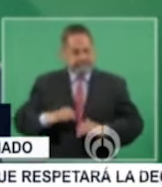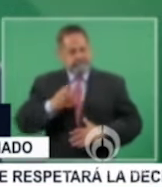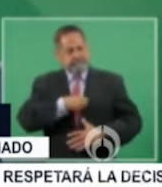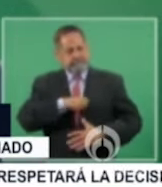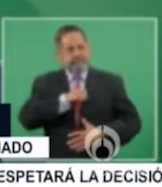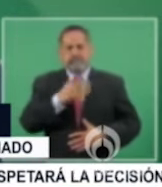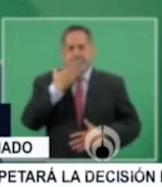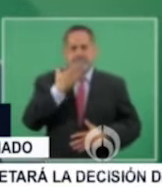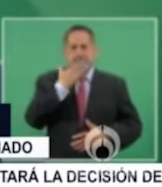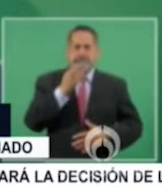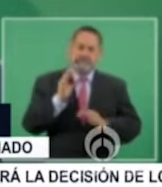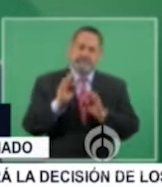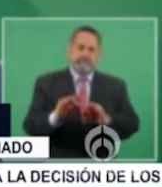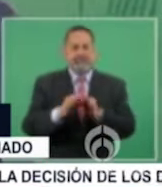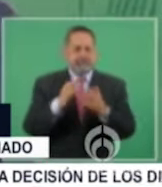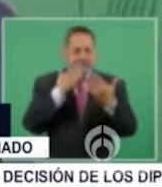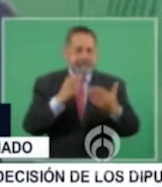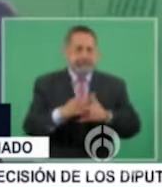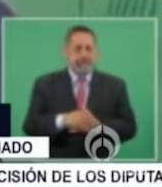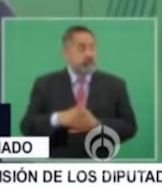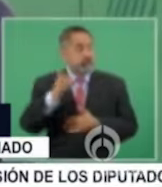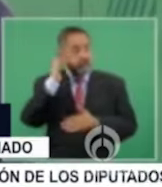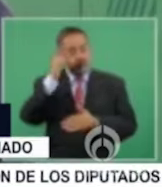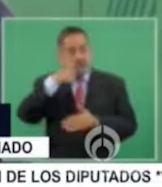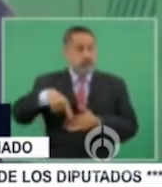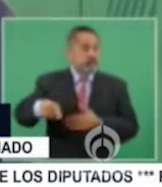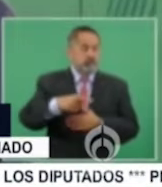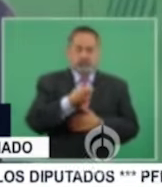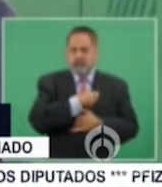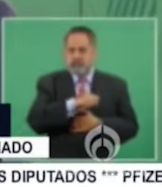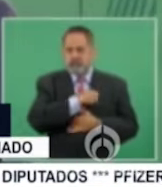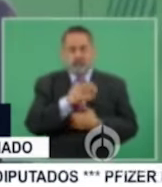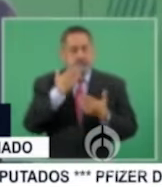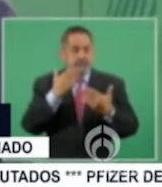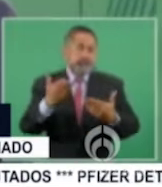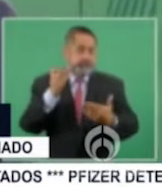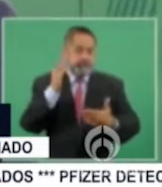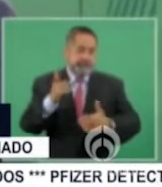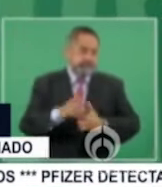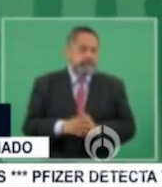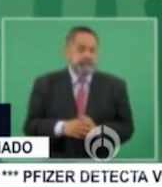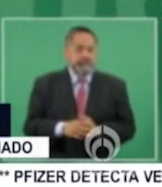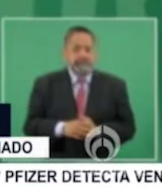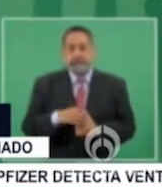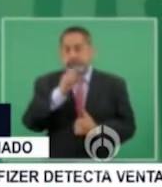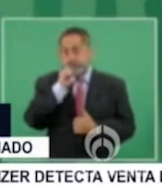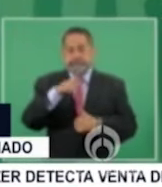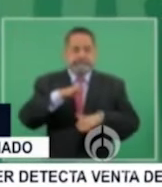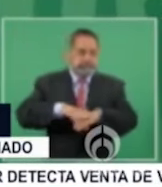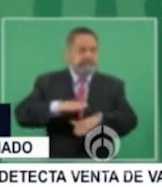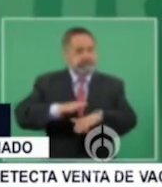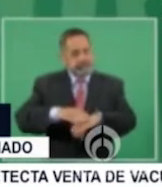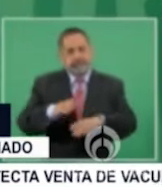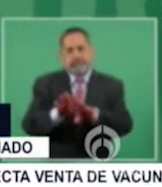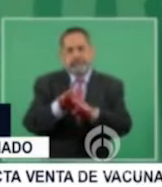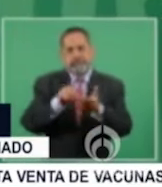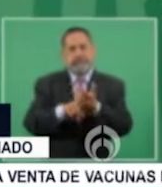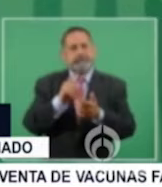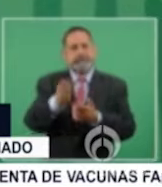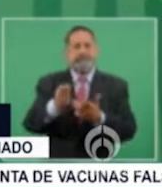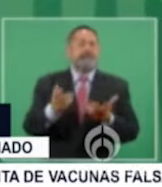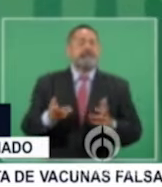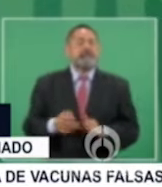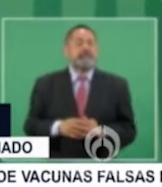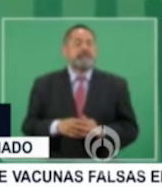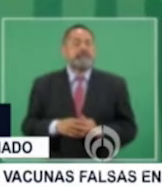cuerpo, sustento a todas las reformas que requiere en este momento el país. Sin embargo, La otra contra es que ministros en retiro